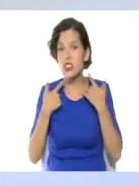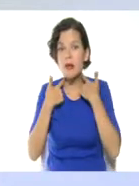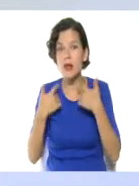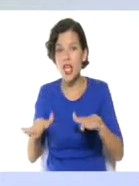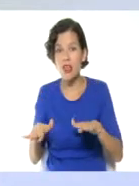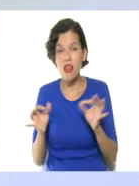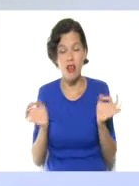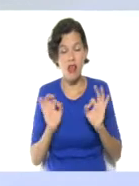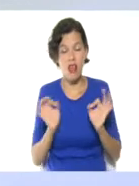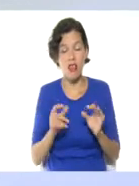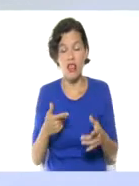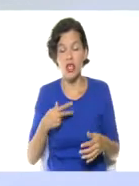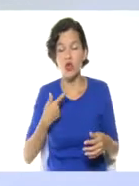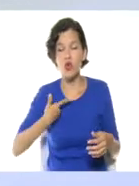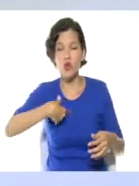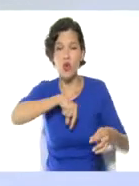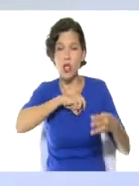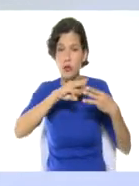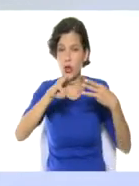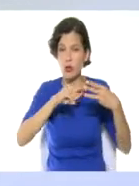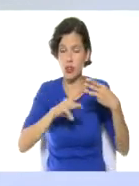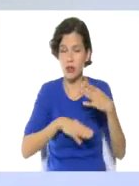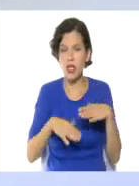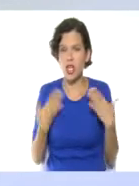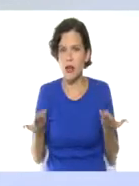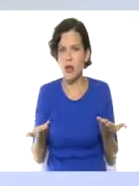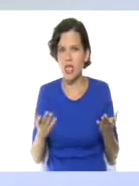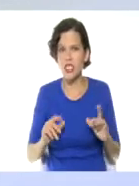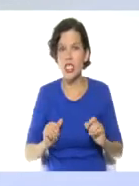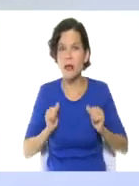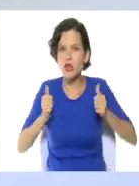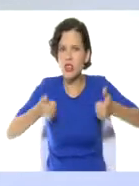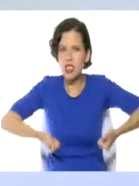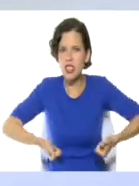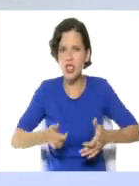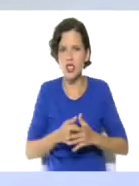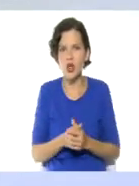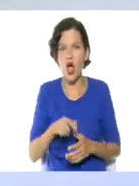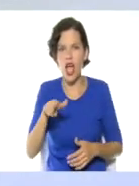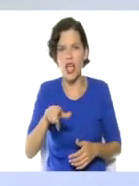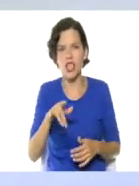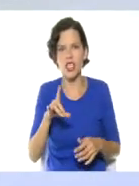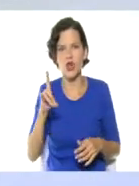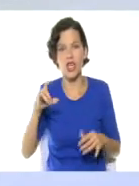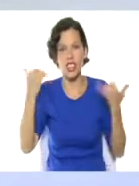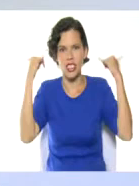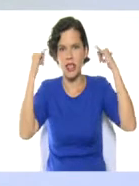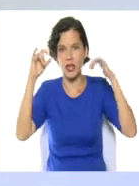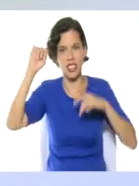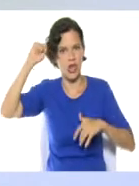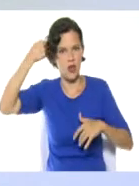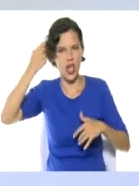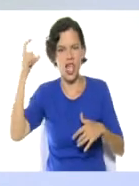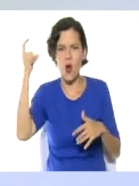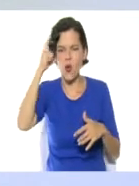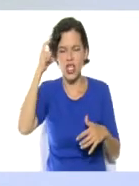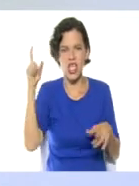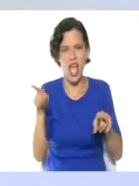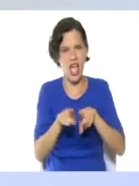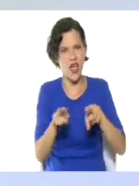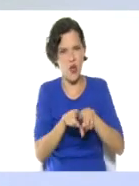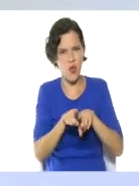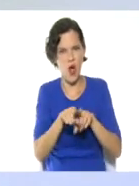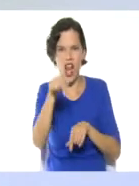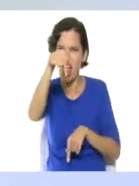ninguna de nuestras programaciones. Pero ¿qué les parece si damos inicio a este lunes con qué se celebra, qué se recuerda o qué